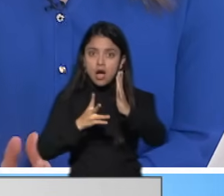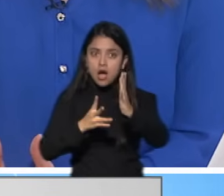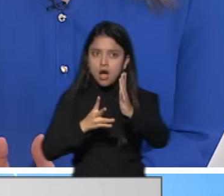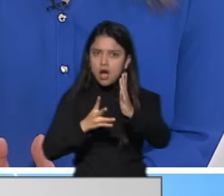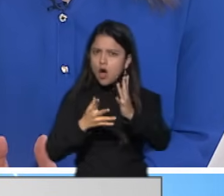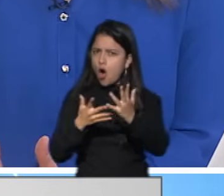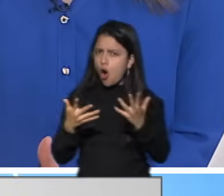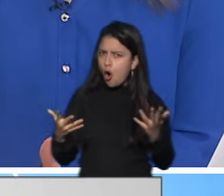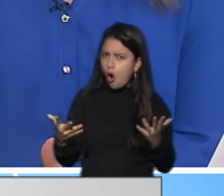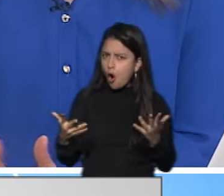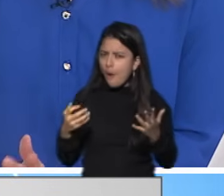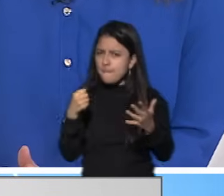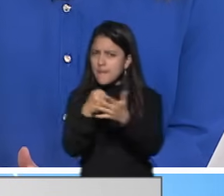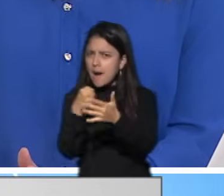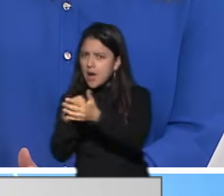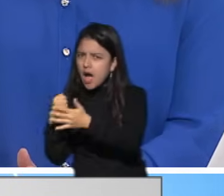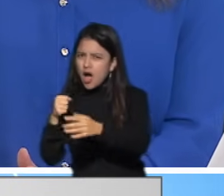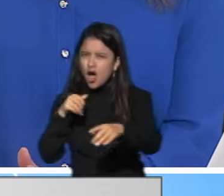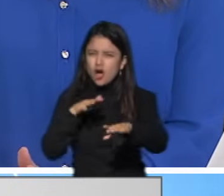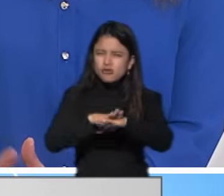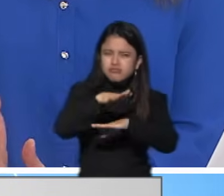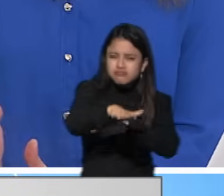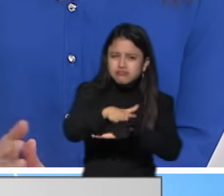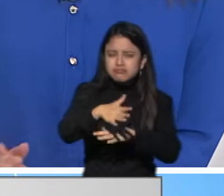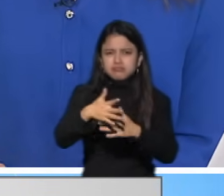más protagonizan accidentes de tránsito.